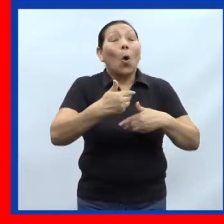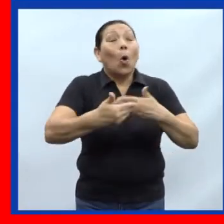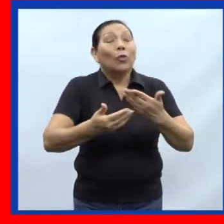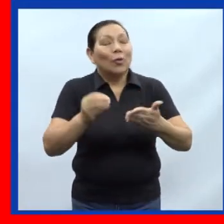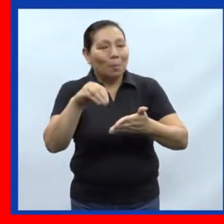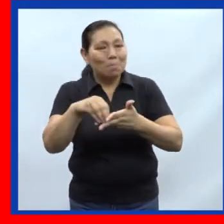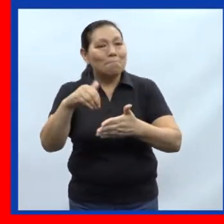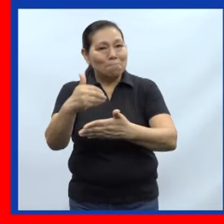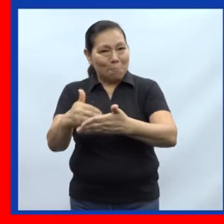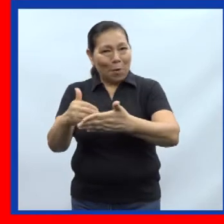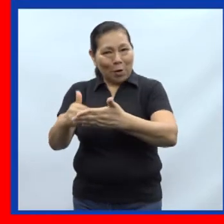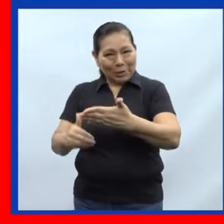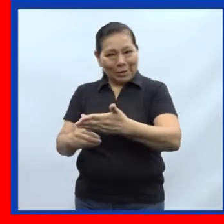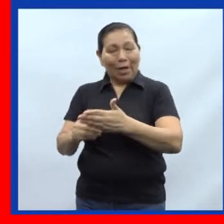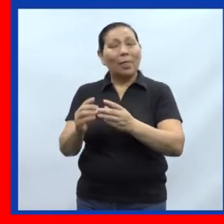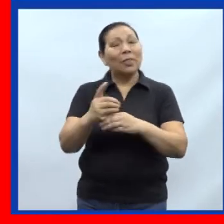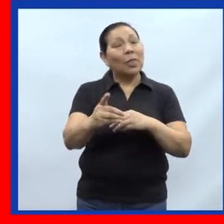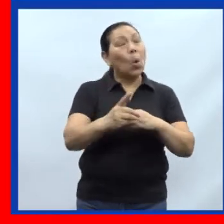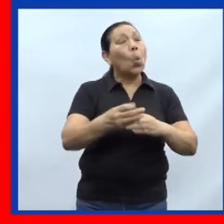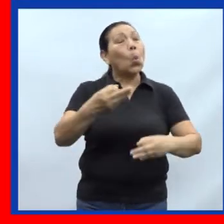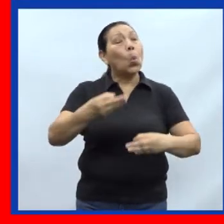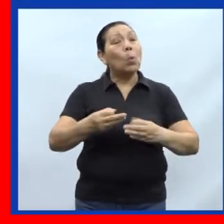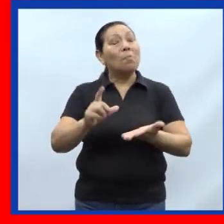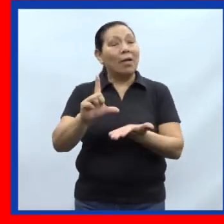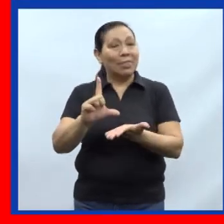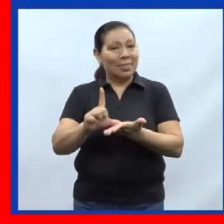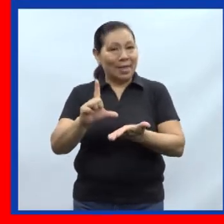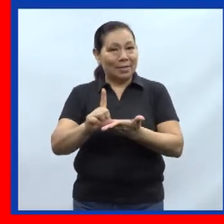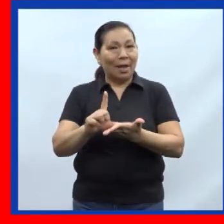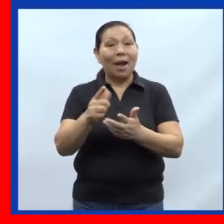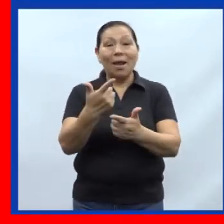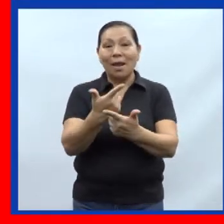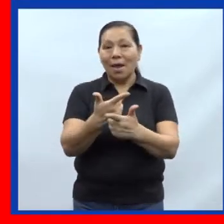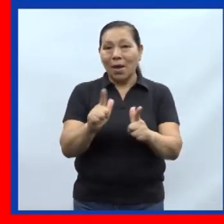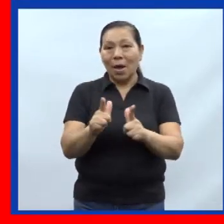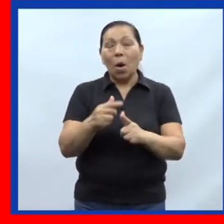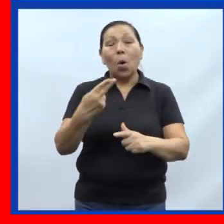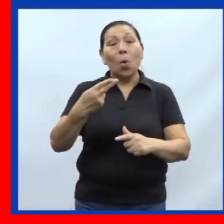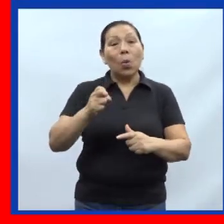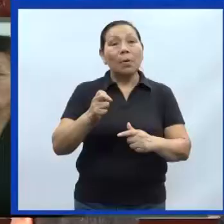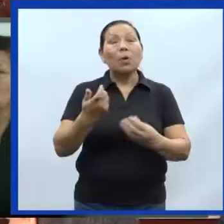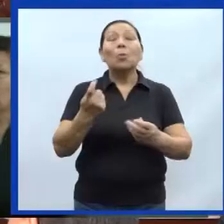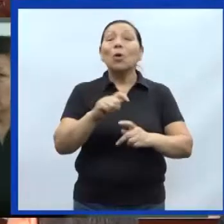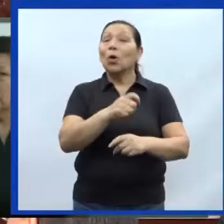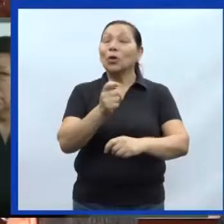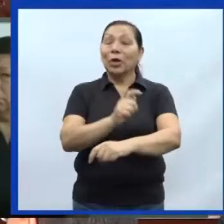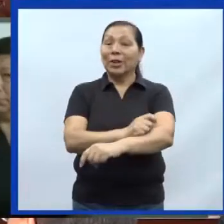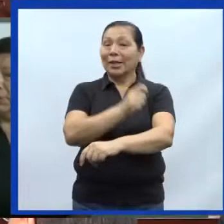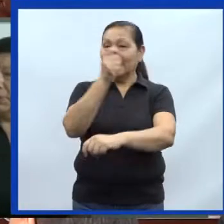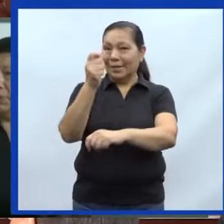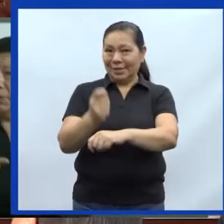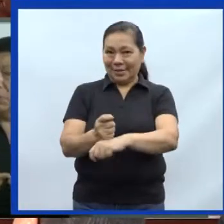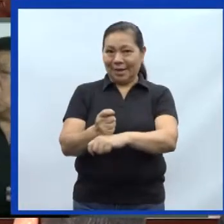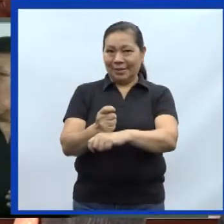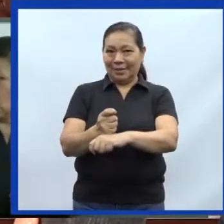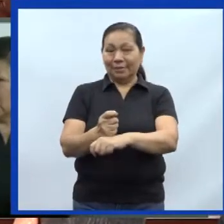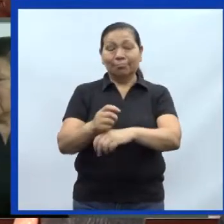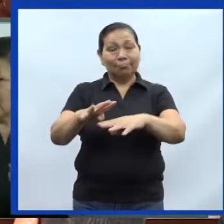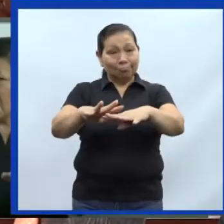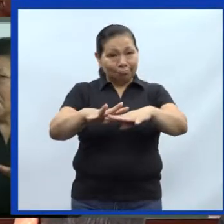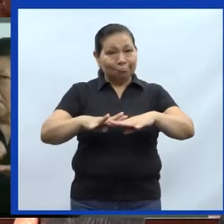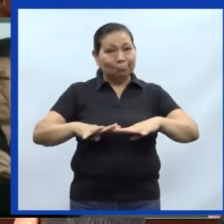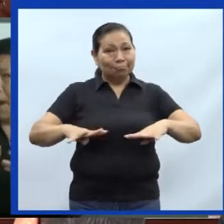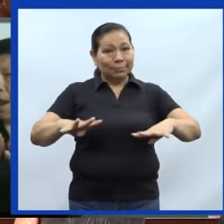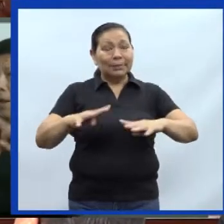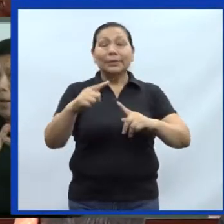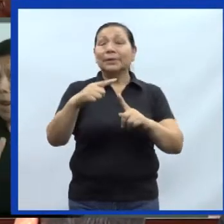demandas procedían de los distritos judiciales de Lima, La Libertad, Huaura y Tacna. De otro lado, en audiencia